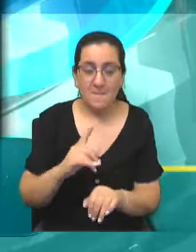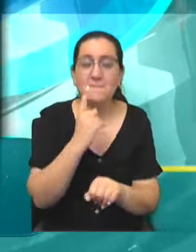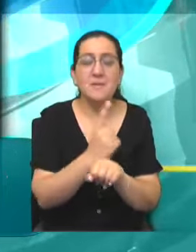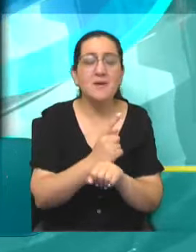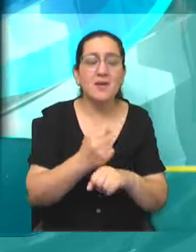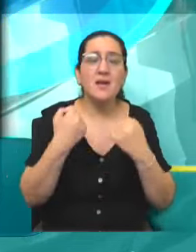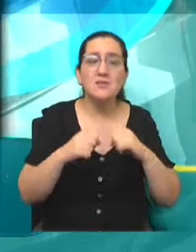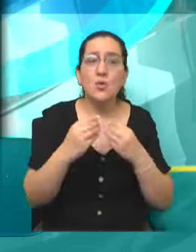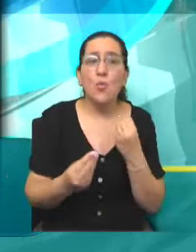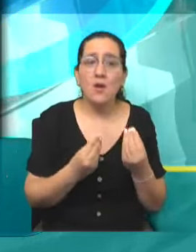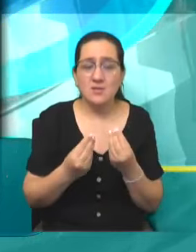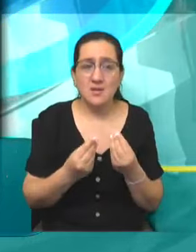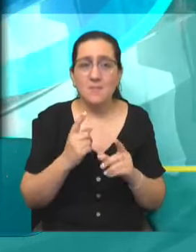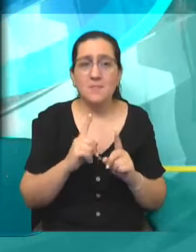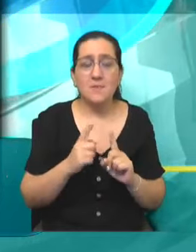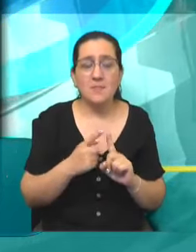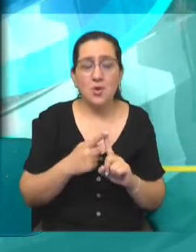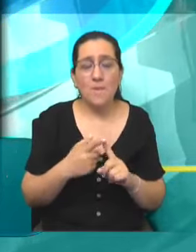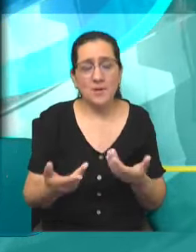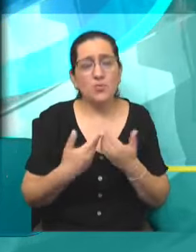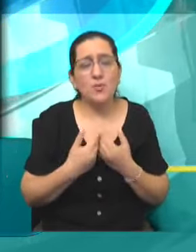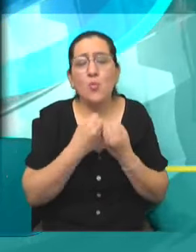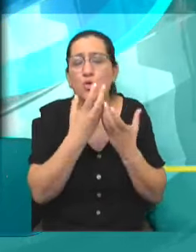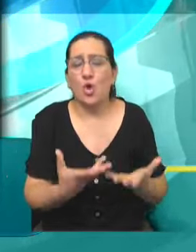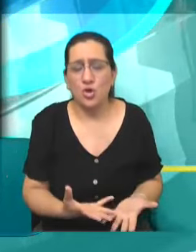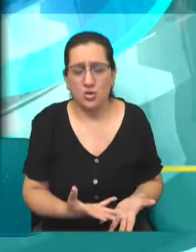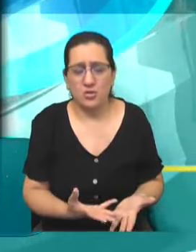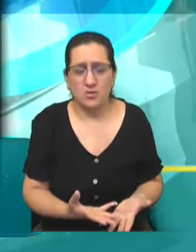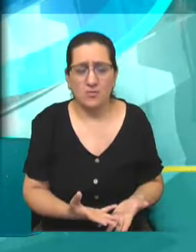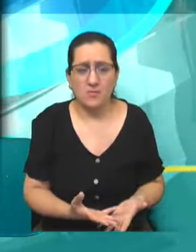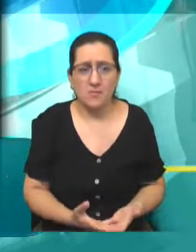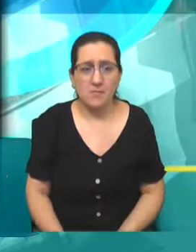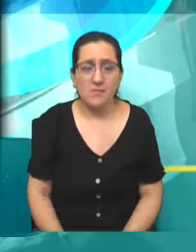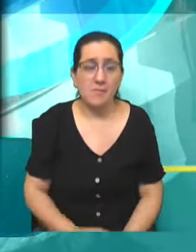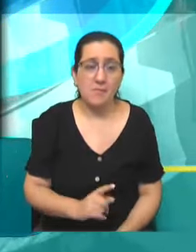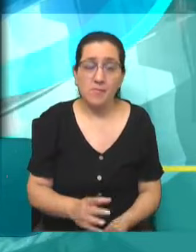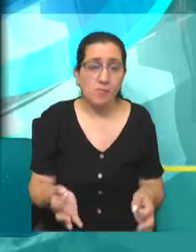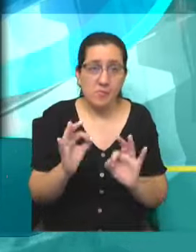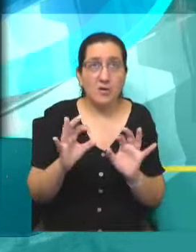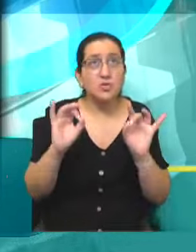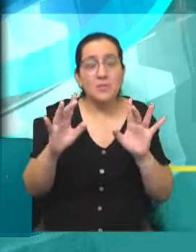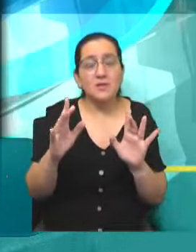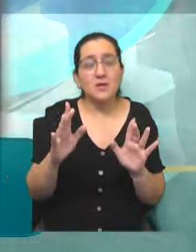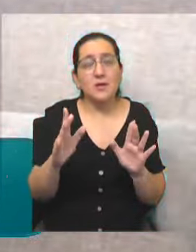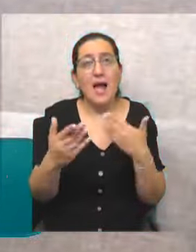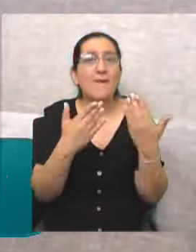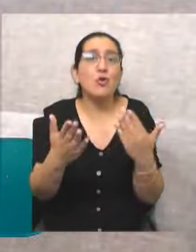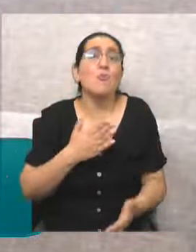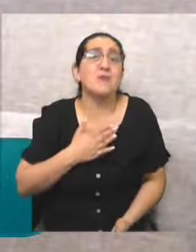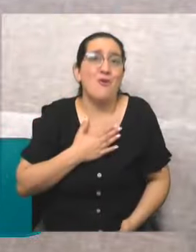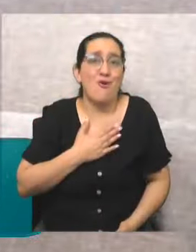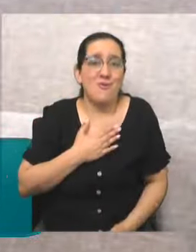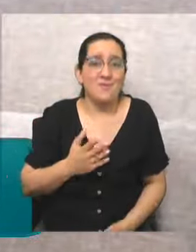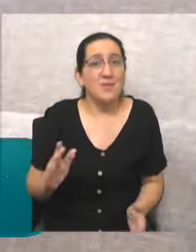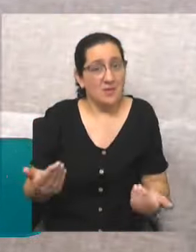ejercicio? Es preguntarse el primero cómo es estás. Preguntarme cómo estás relacionado a la percepción. Perfecto. Esto de... No tengo que hacer nada. Tengo que... Es mental. Es mental, no es